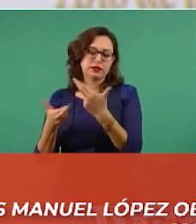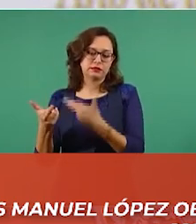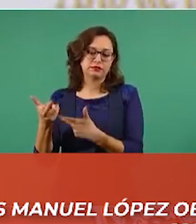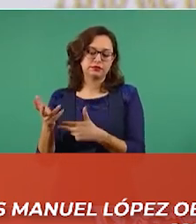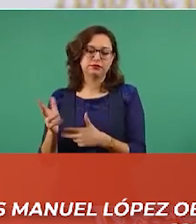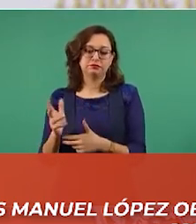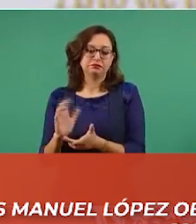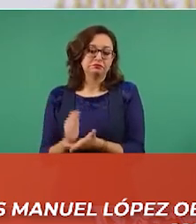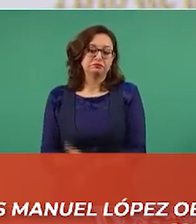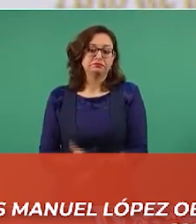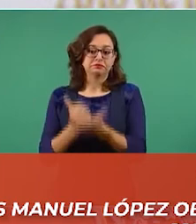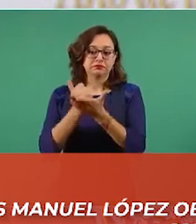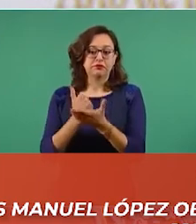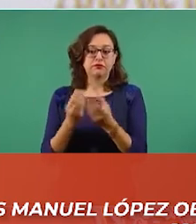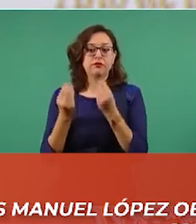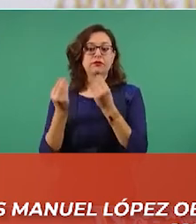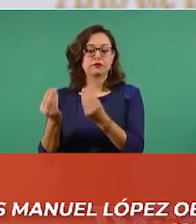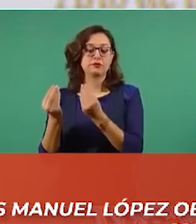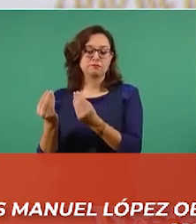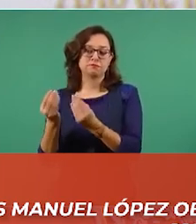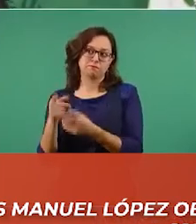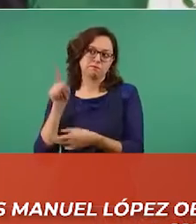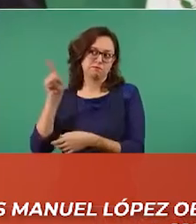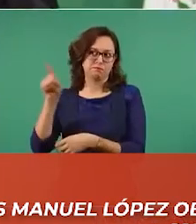Y lo va a sustituir